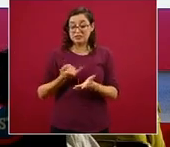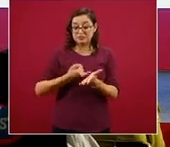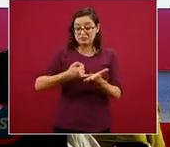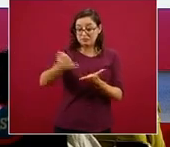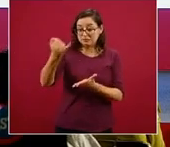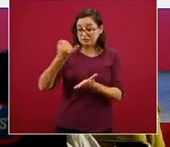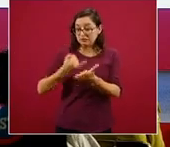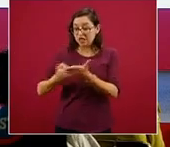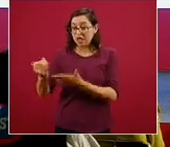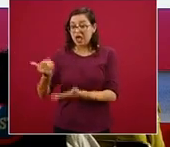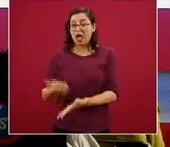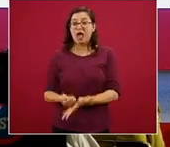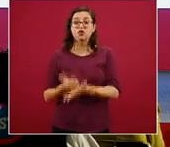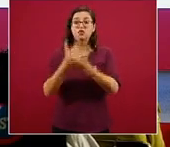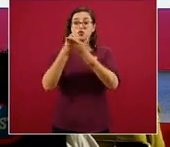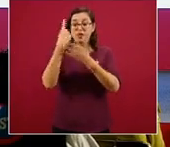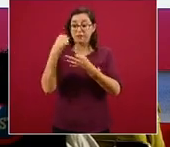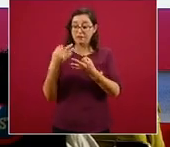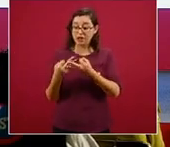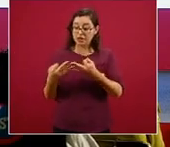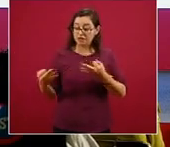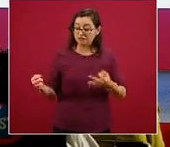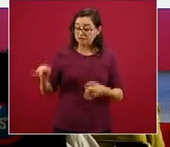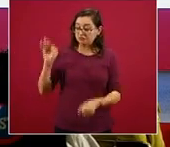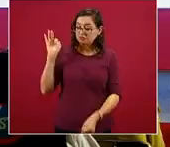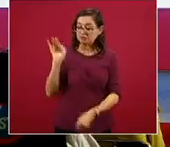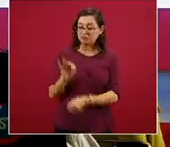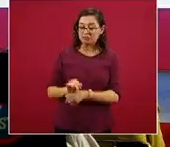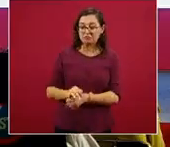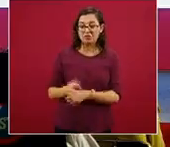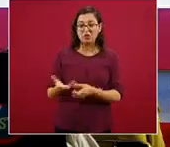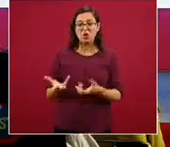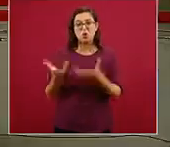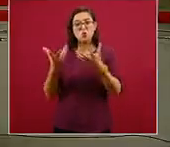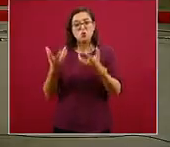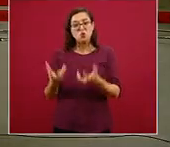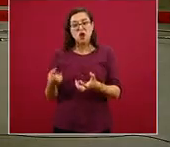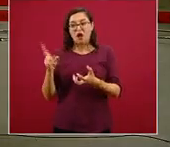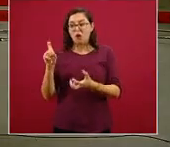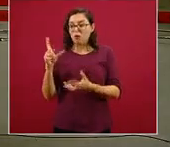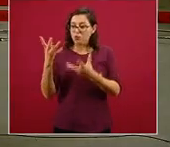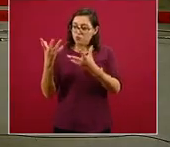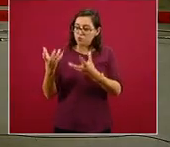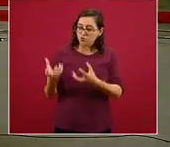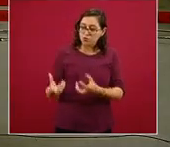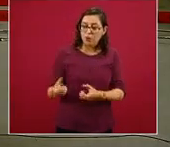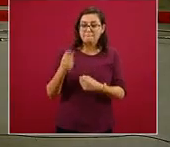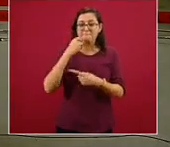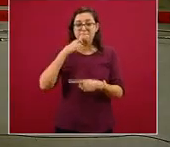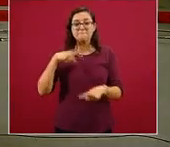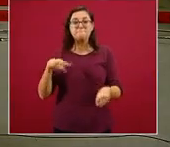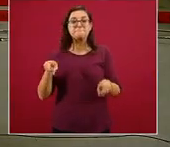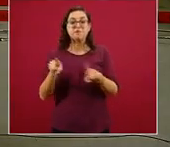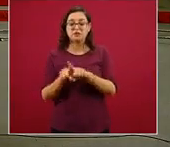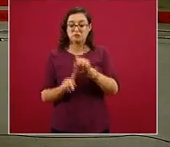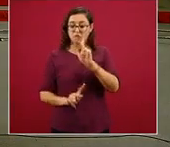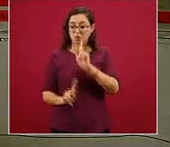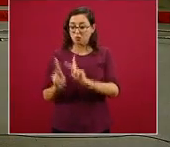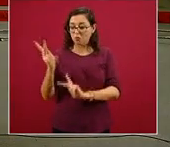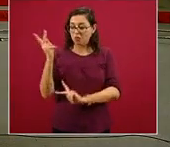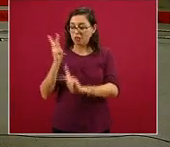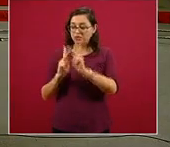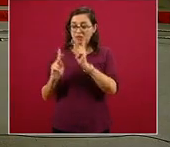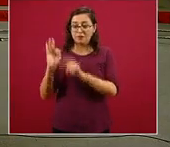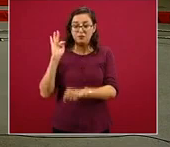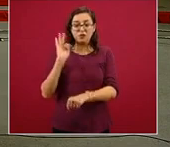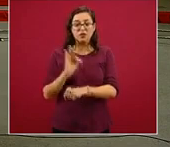y evita el surgimiento de malezas, y también se utiliza prácticamente toda la planta, aportando un